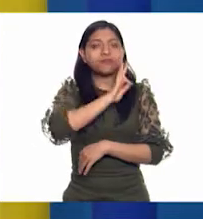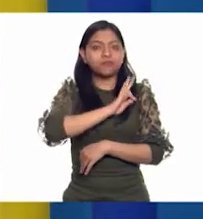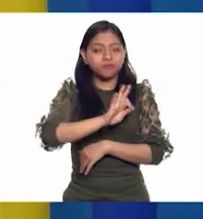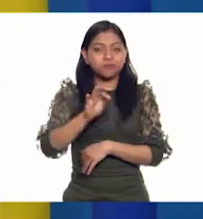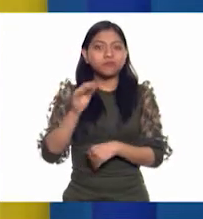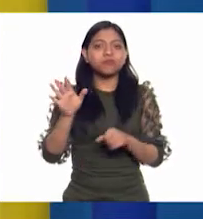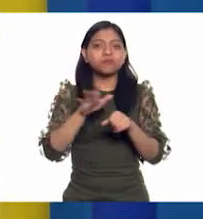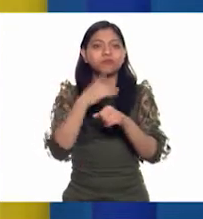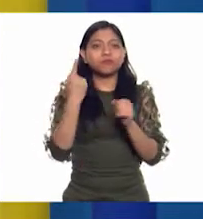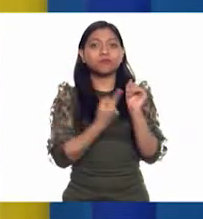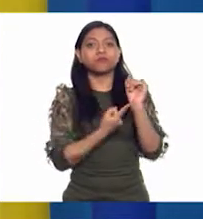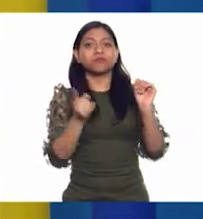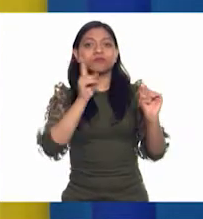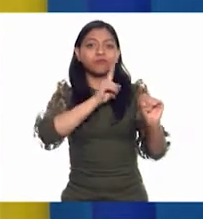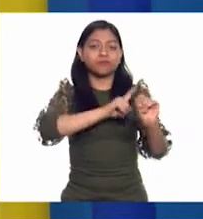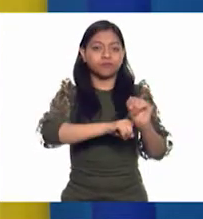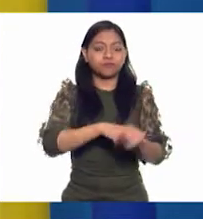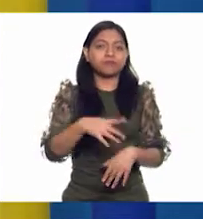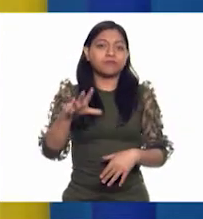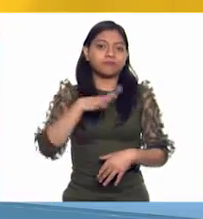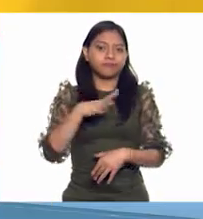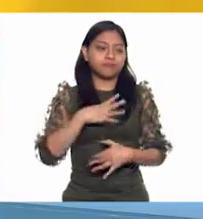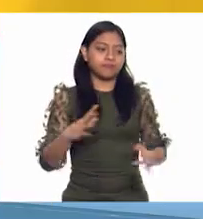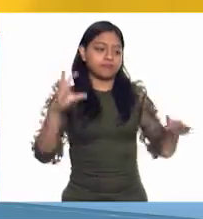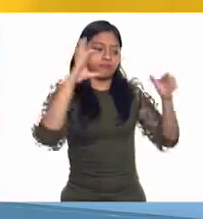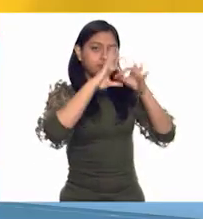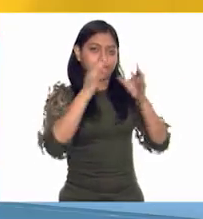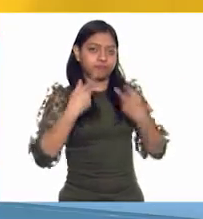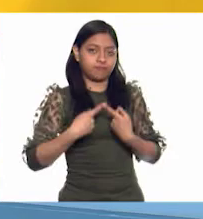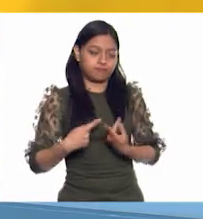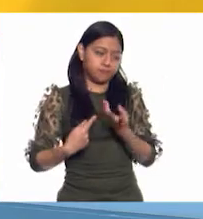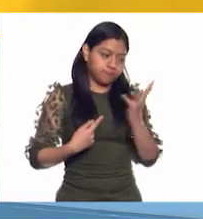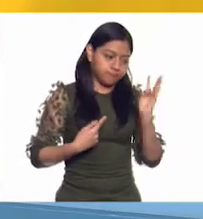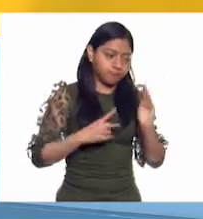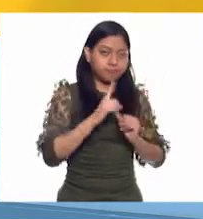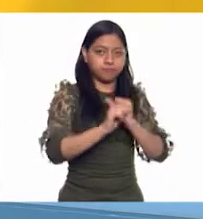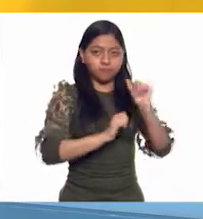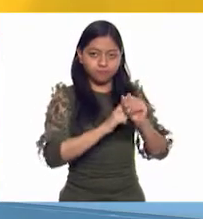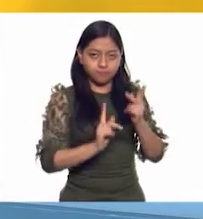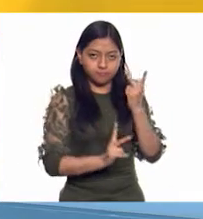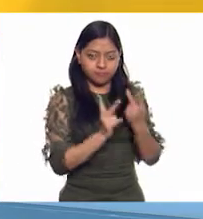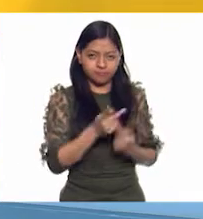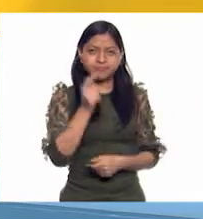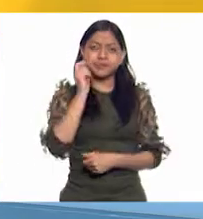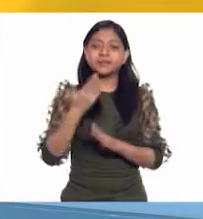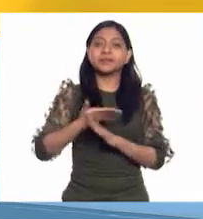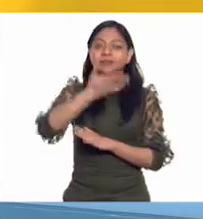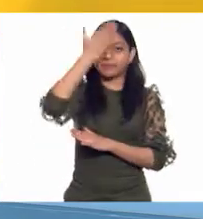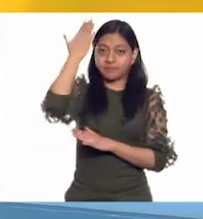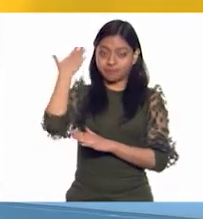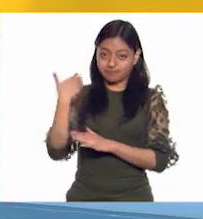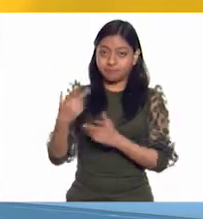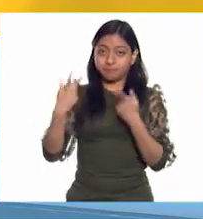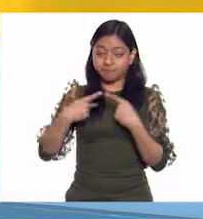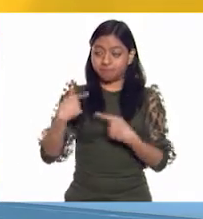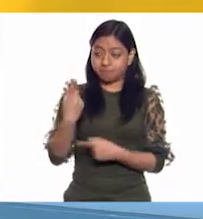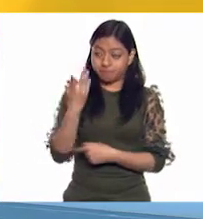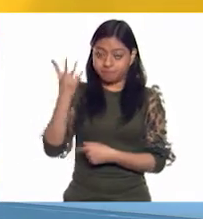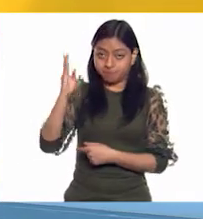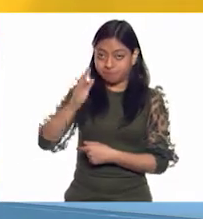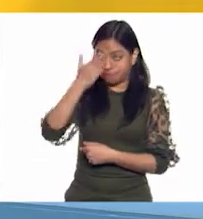los seres vivientes en la Tierra. Ah, eso quiere decir que los conocimientos que en la actualidad tenemos sobre los